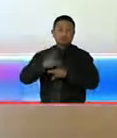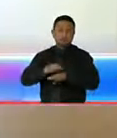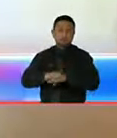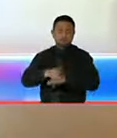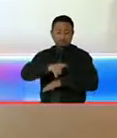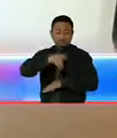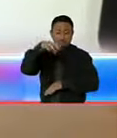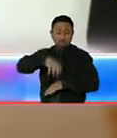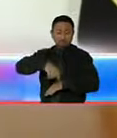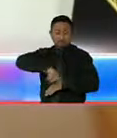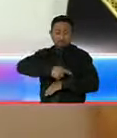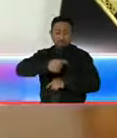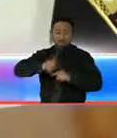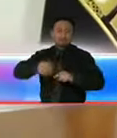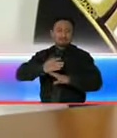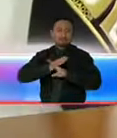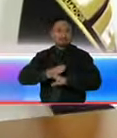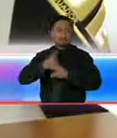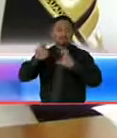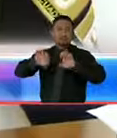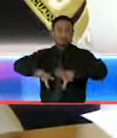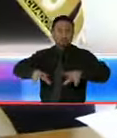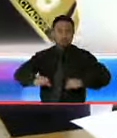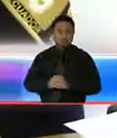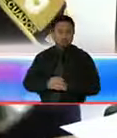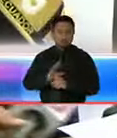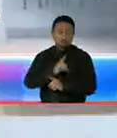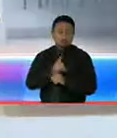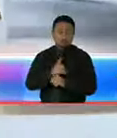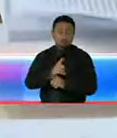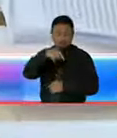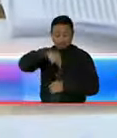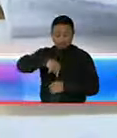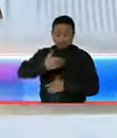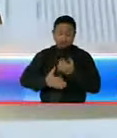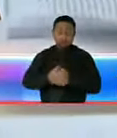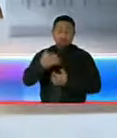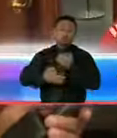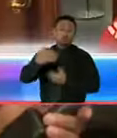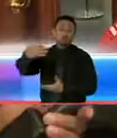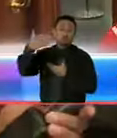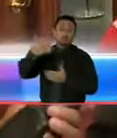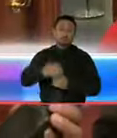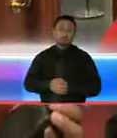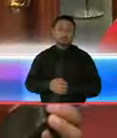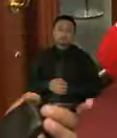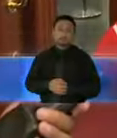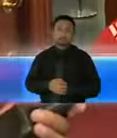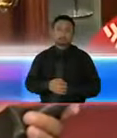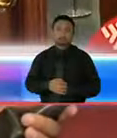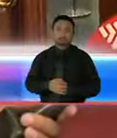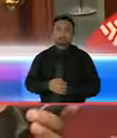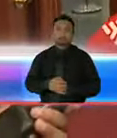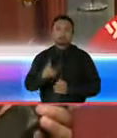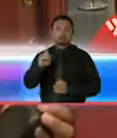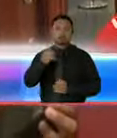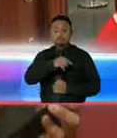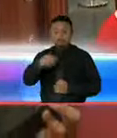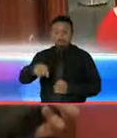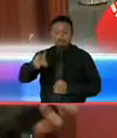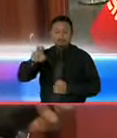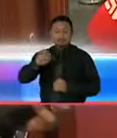haya visto en la indefensión ante casos de corrupción y por ello acá no descartan un juicio político. Solamente con ese hecho del